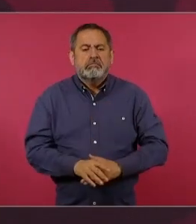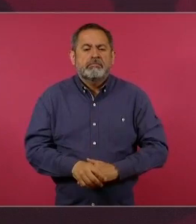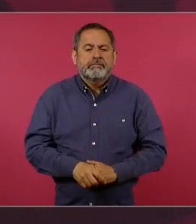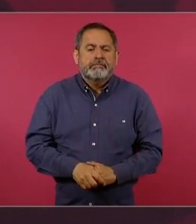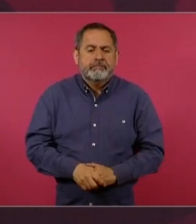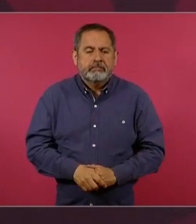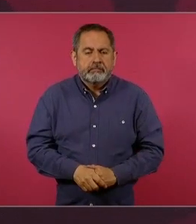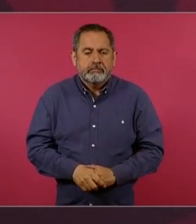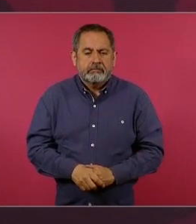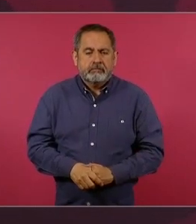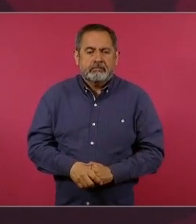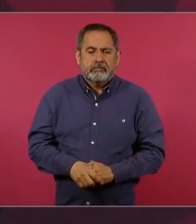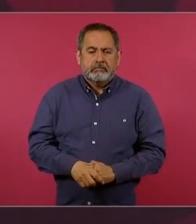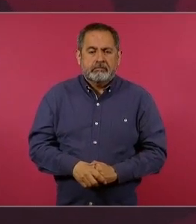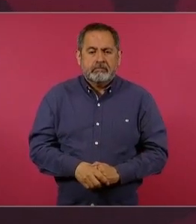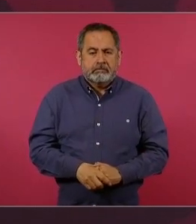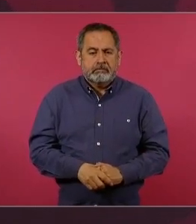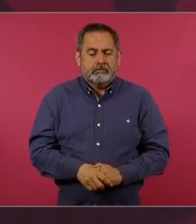Es que hay otros